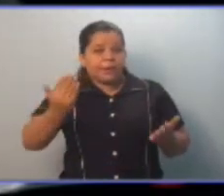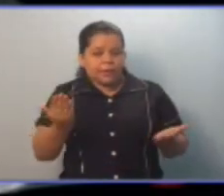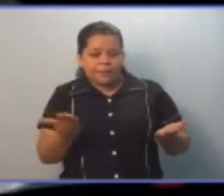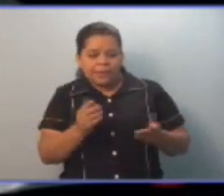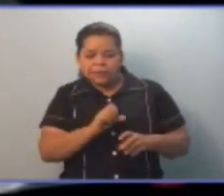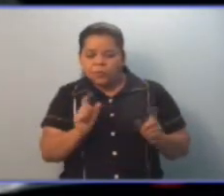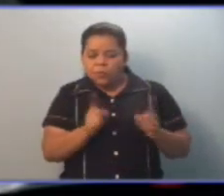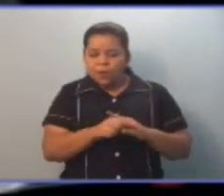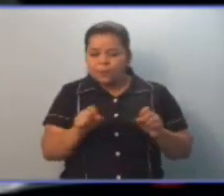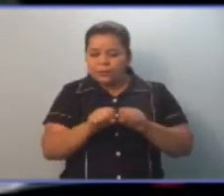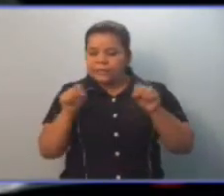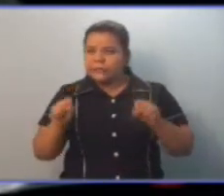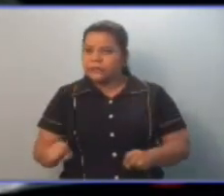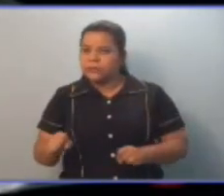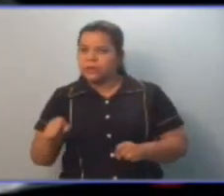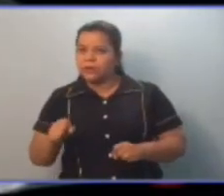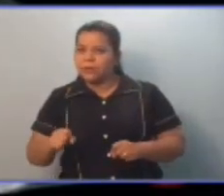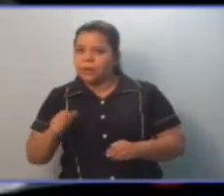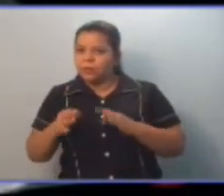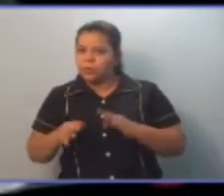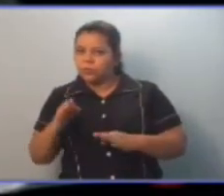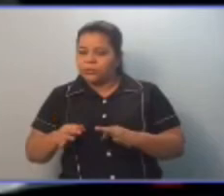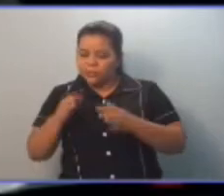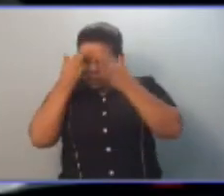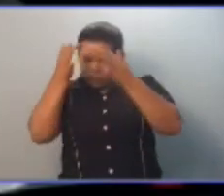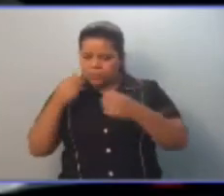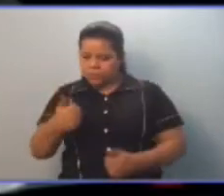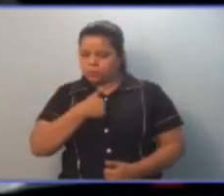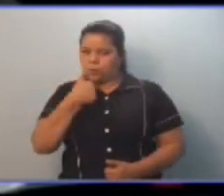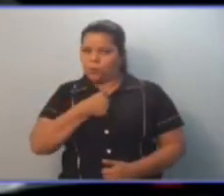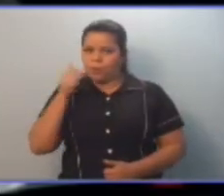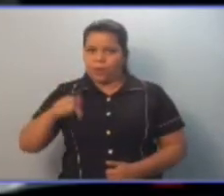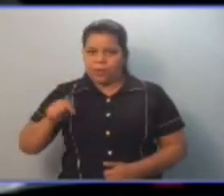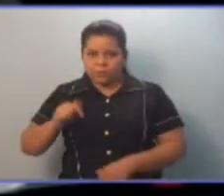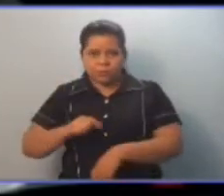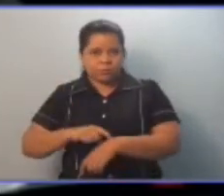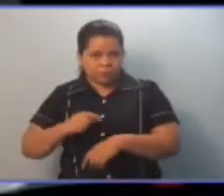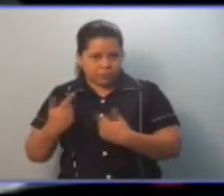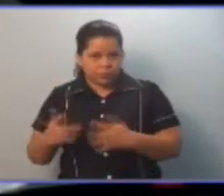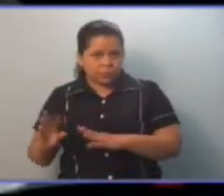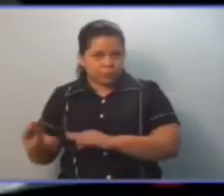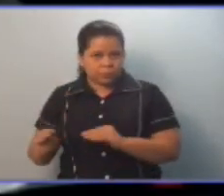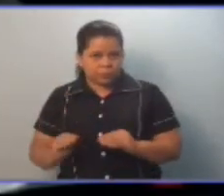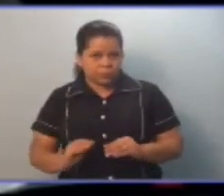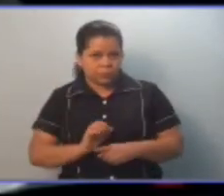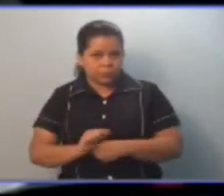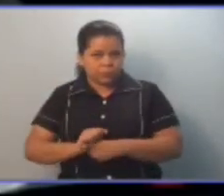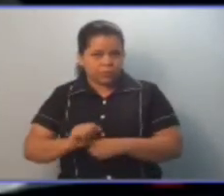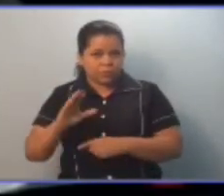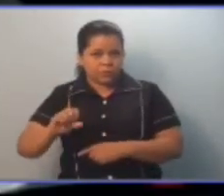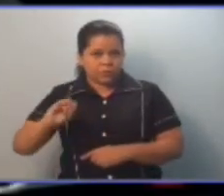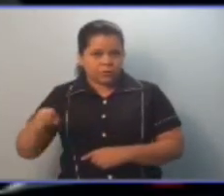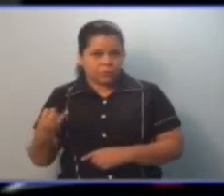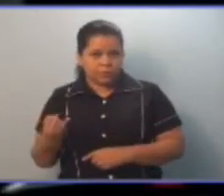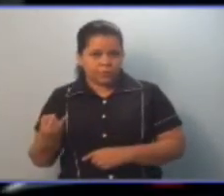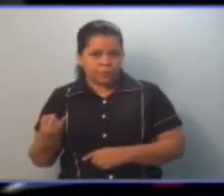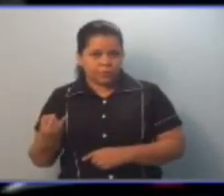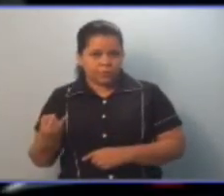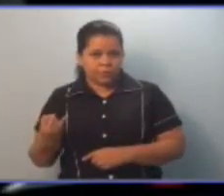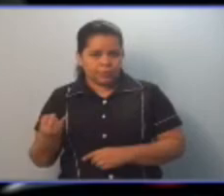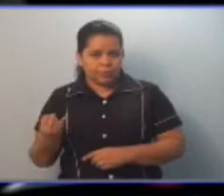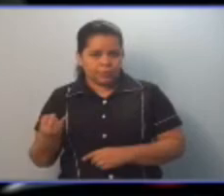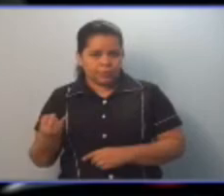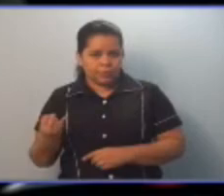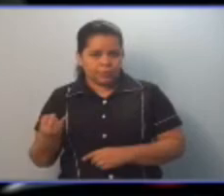del sistema de justicia discrecional que actualmente se ejerce en la Corte Suprema de Justicia hacia